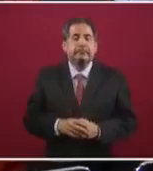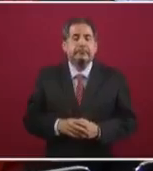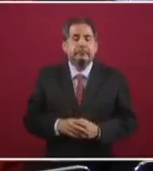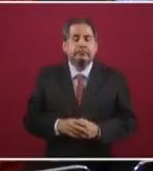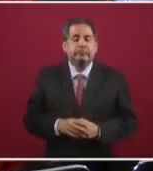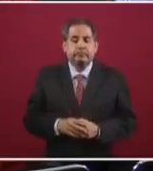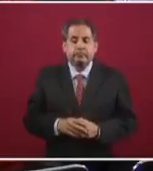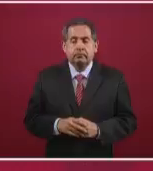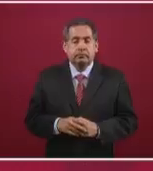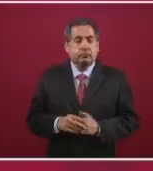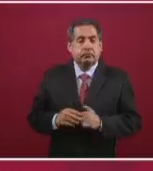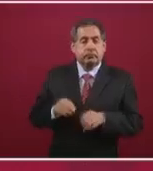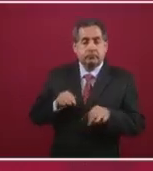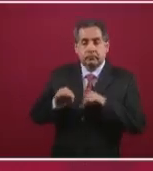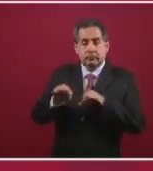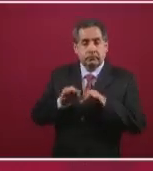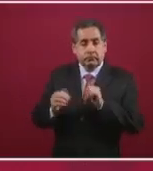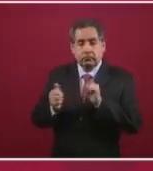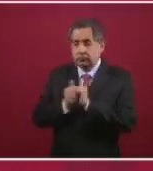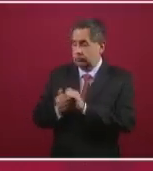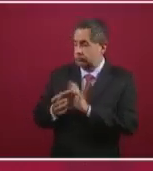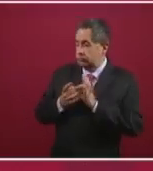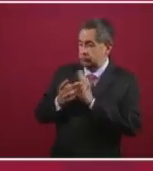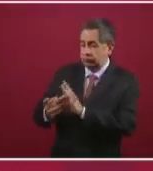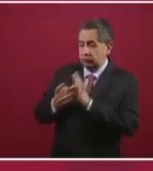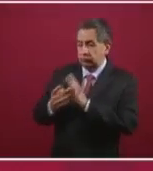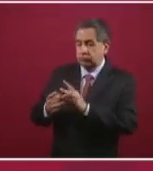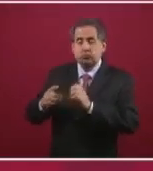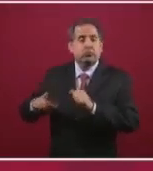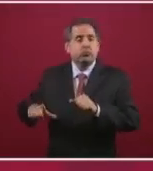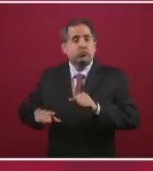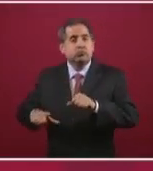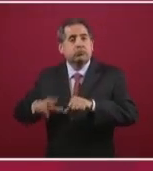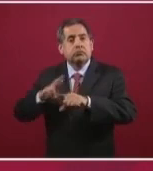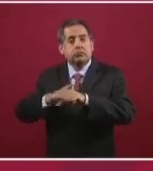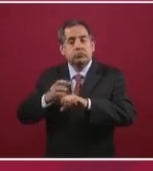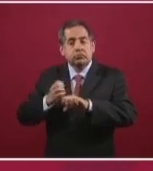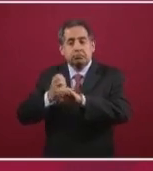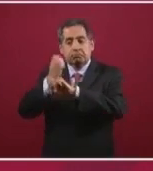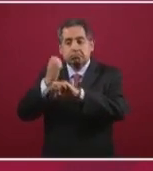de común acuerdo con los gobiernos estatales,